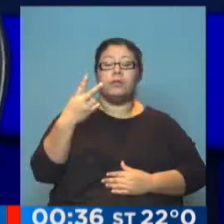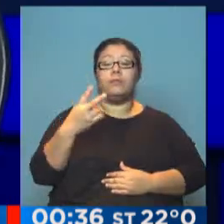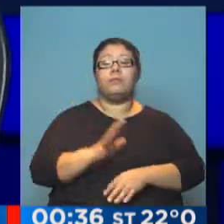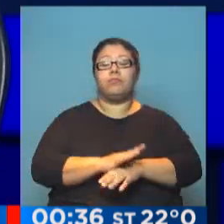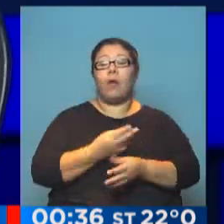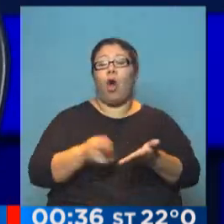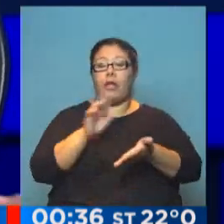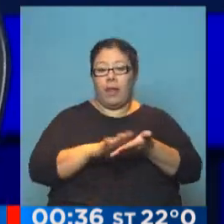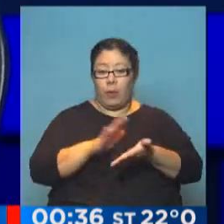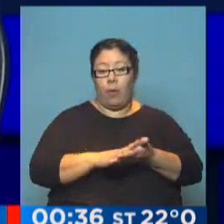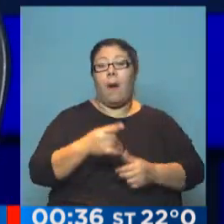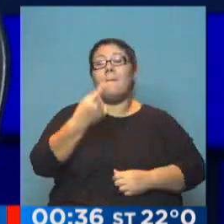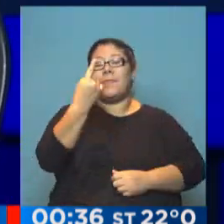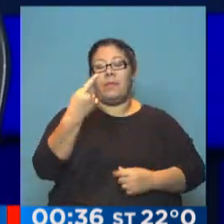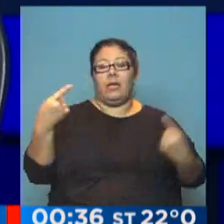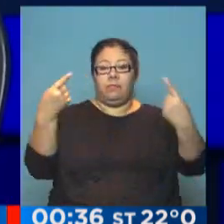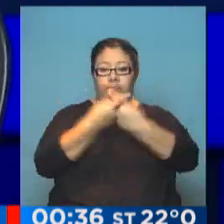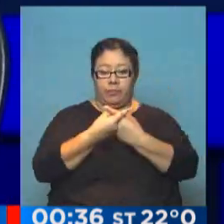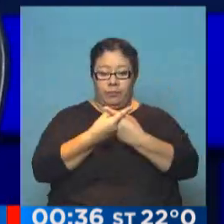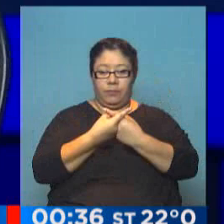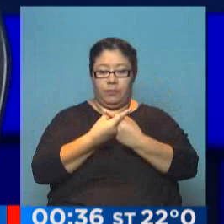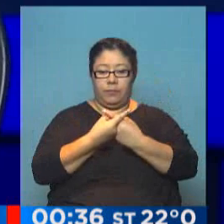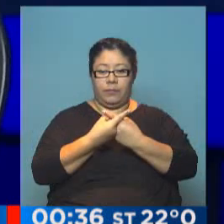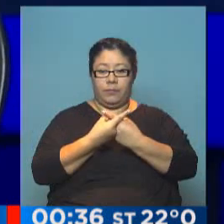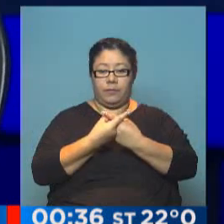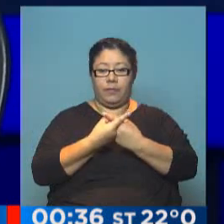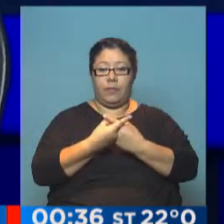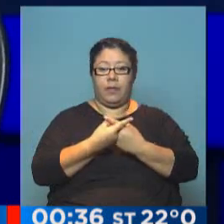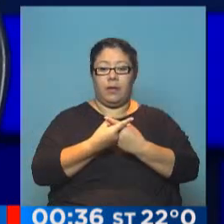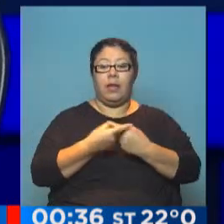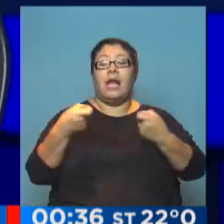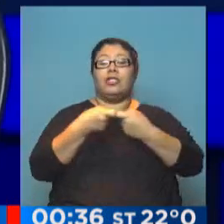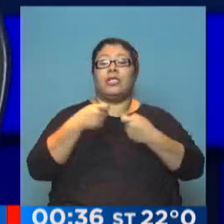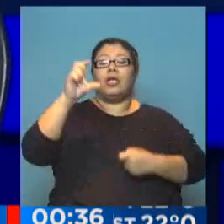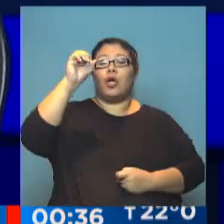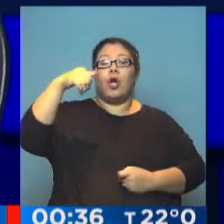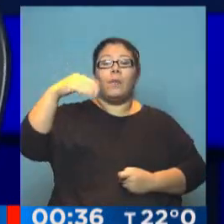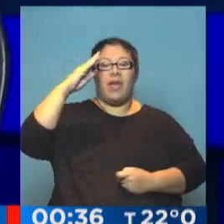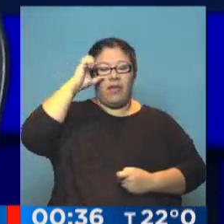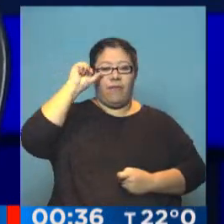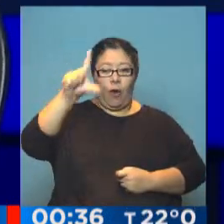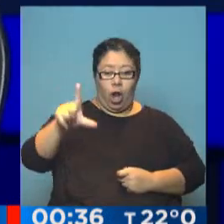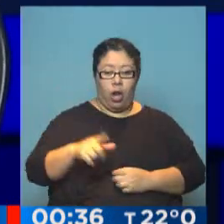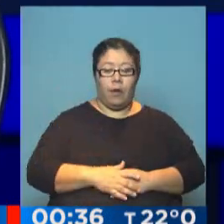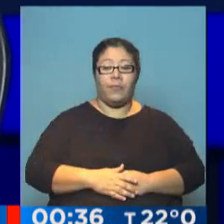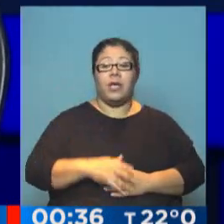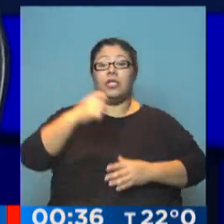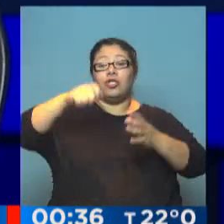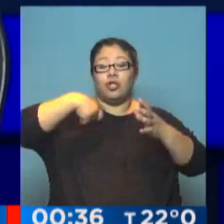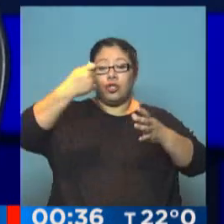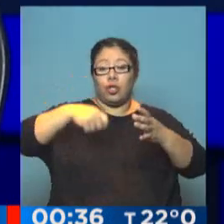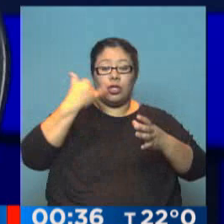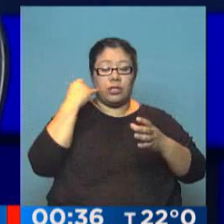repechaje o primera fase, como se la llama, sobre todo desde la Conmebol. Se ha realizado hace un rato nada más el sorteo. Así van a quedar delimitados